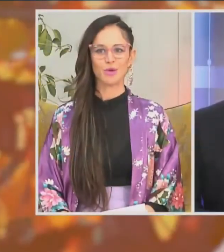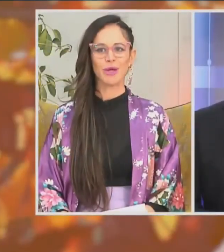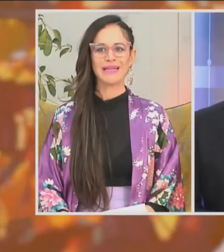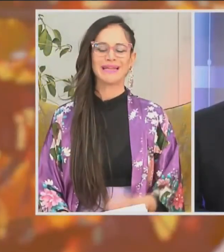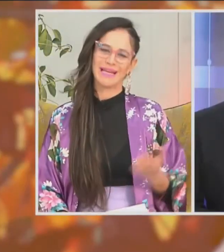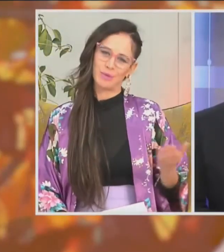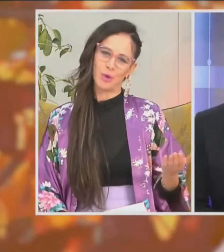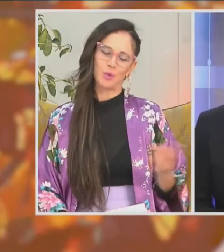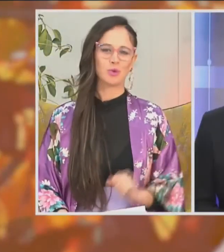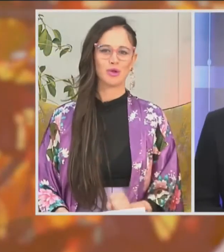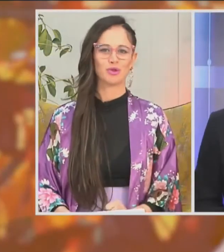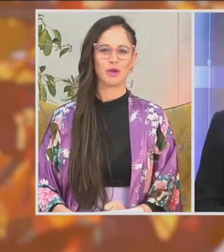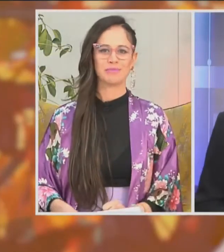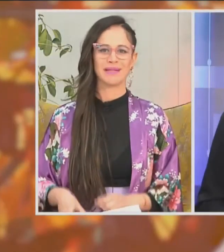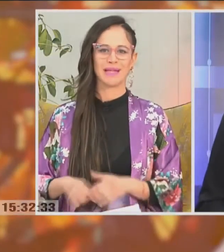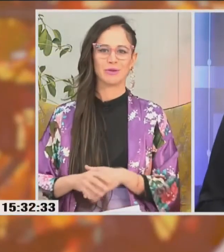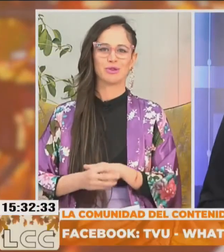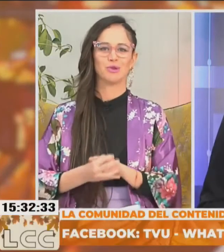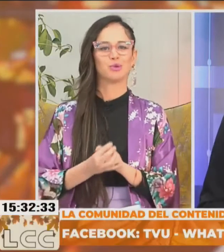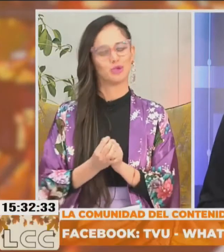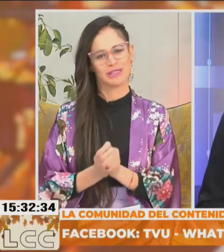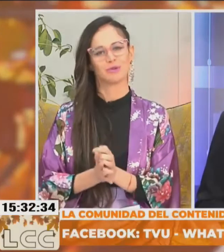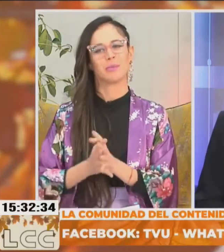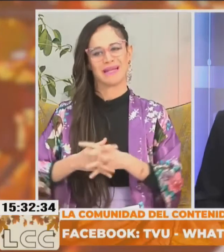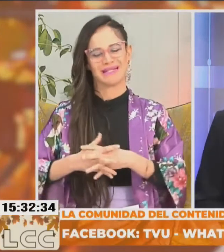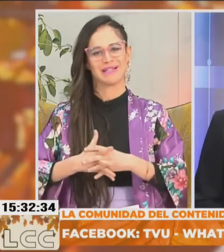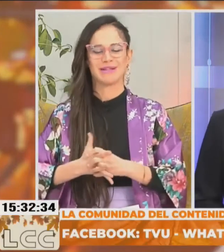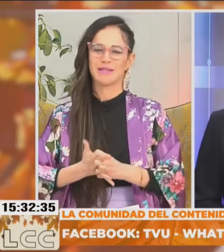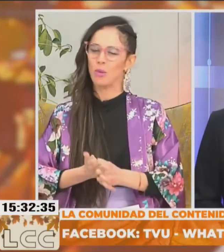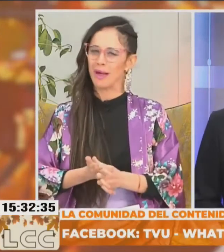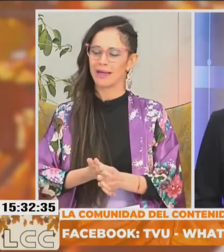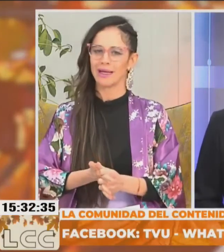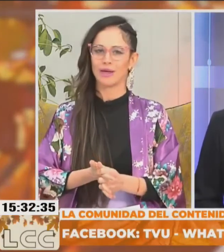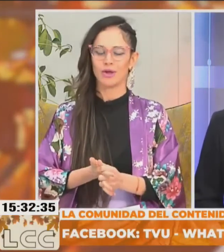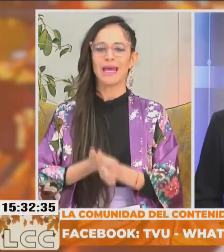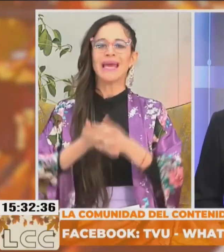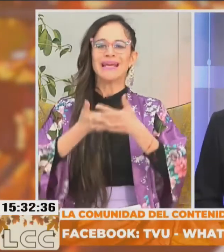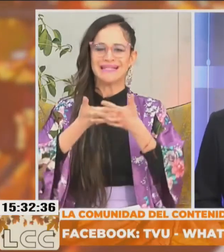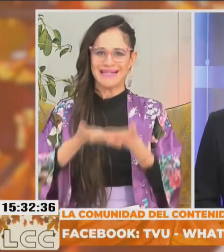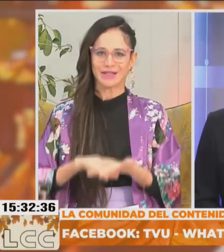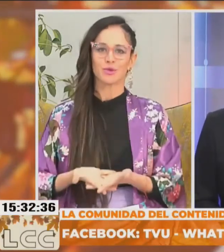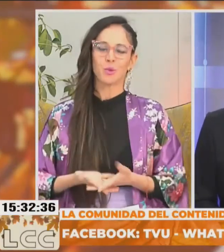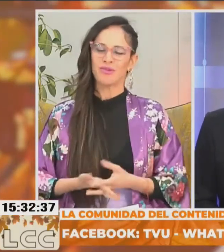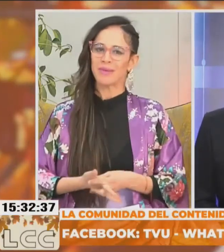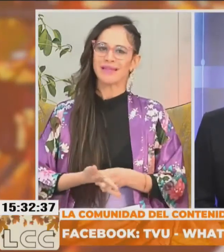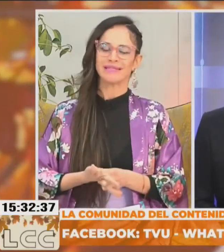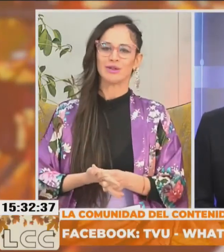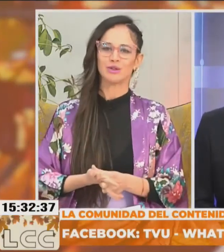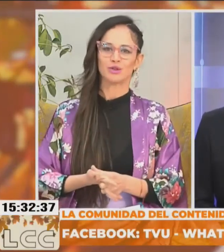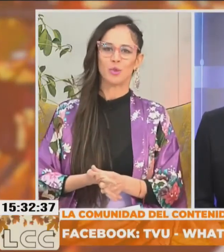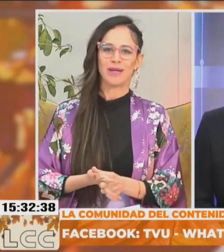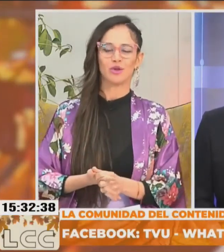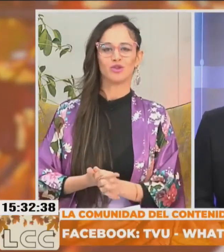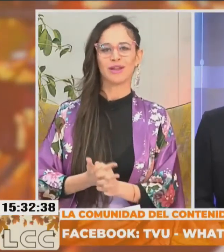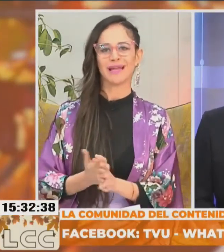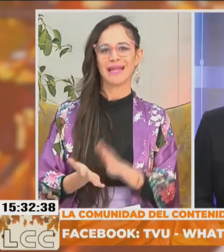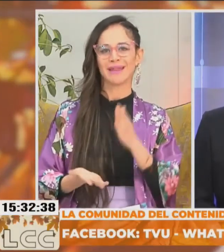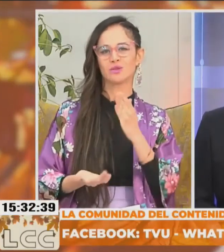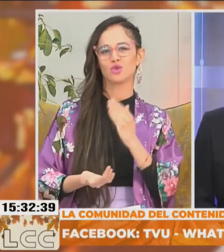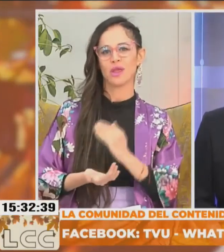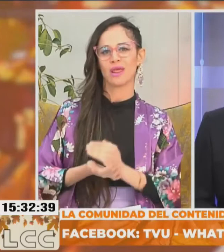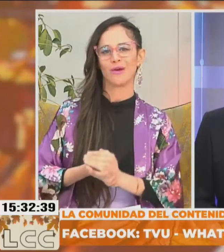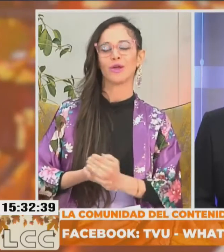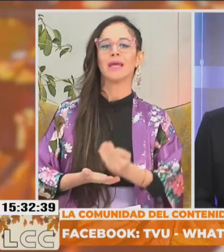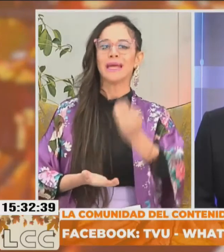Estamos de vuelta y tenemos junto a nosotros en pantalla nuestro conductor, cierto, de prensa, Francisco Parra, que hoy, cierto, nuevamente está con nosotros para conocer detalles